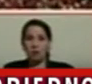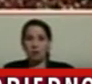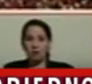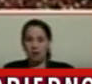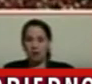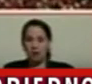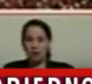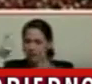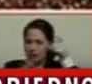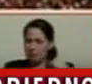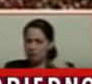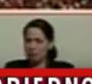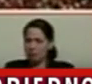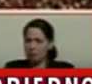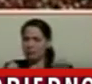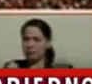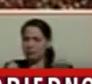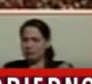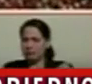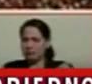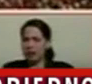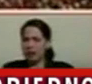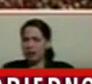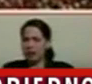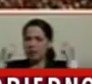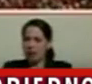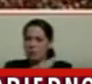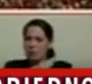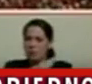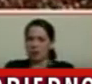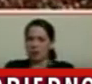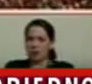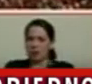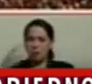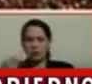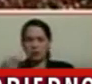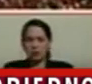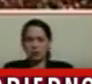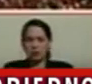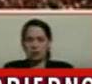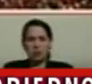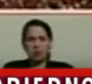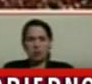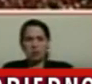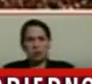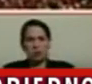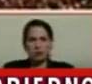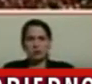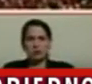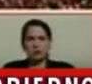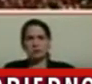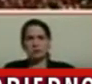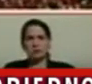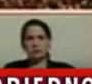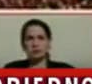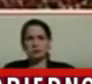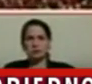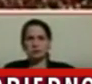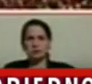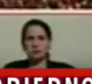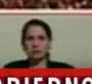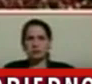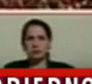Llamo la atención y pongo en alerta a todo el pueblo, a toda la Fuerza Armada